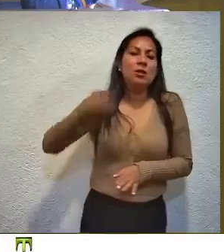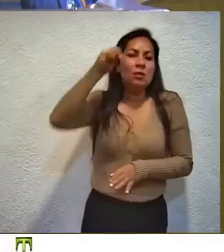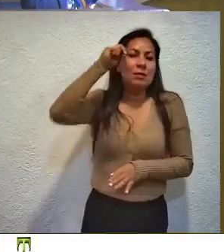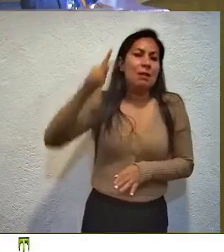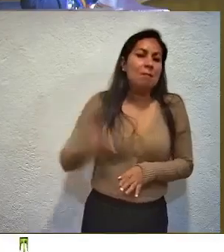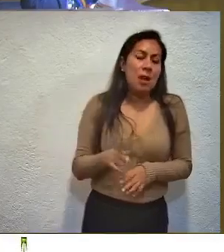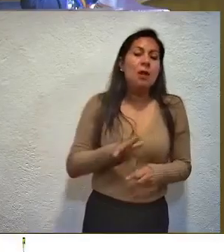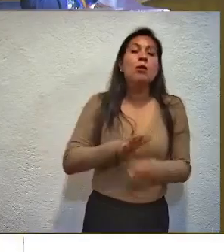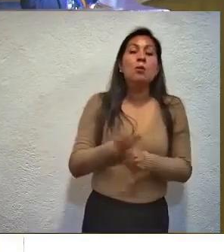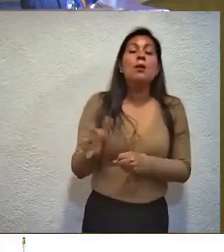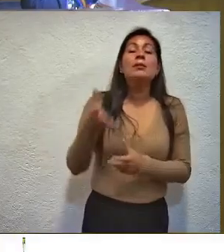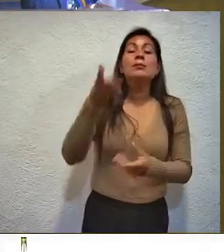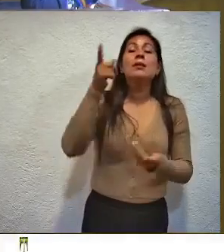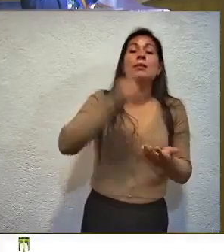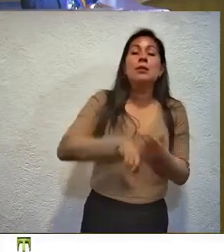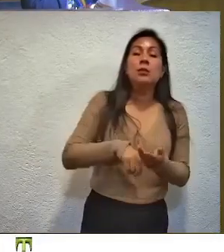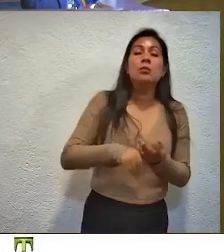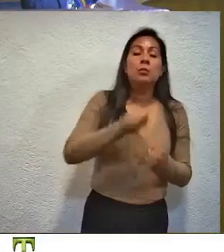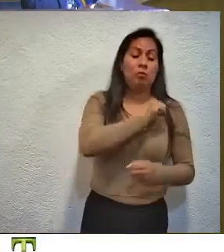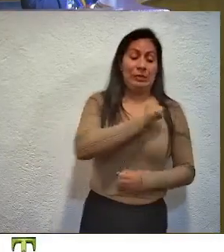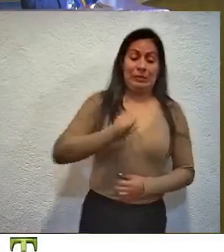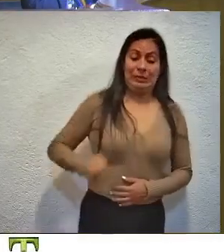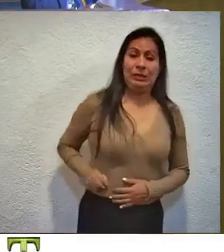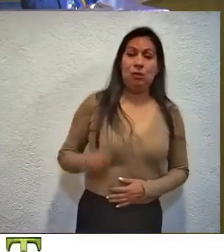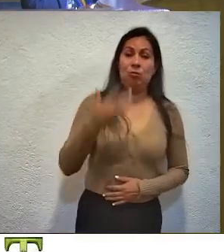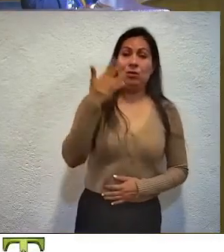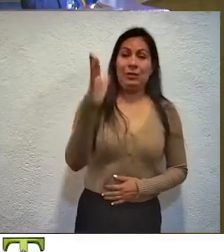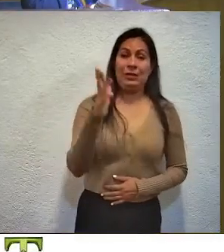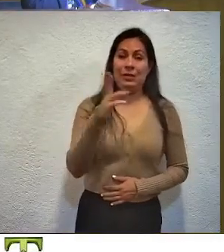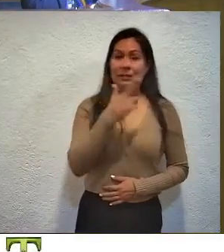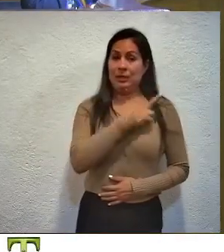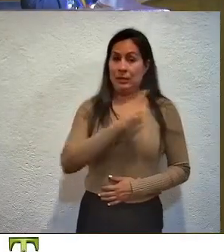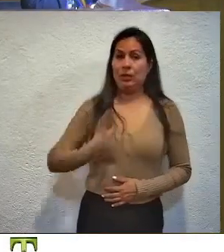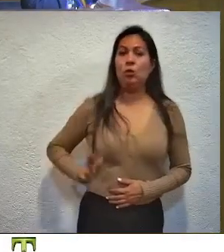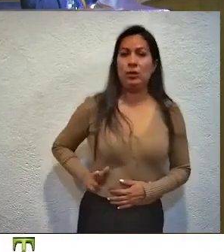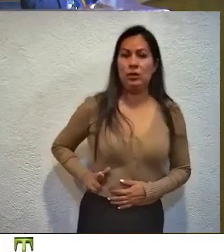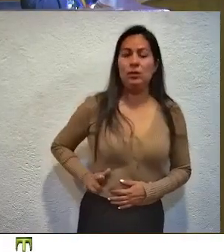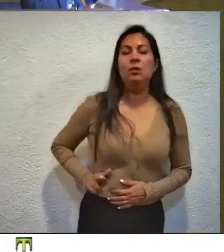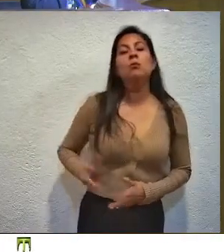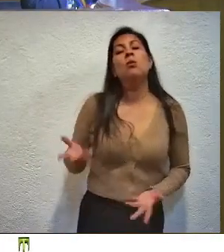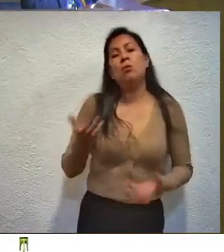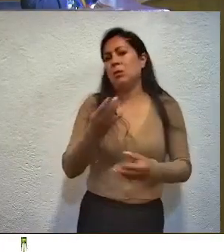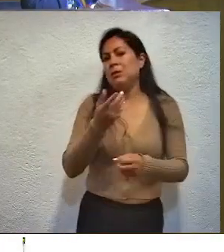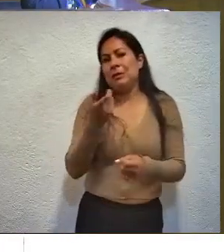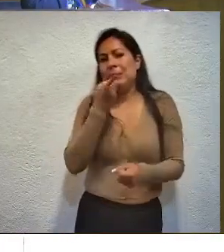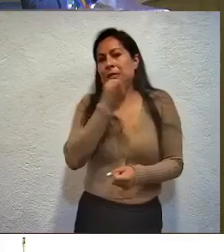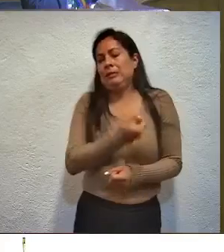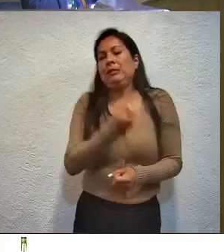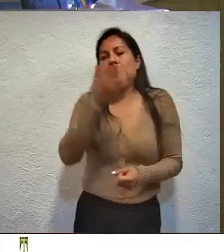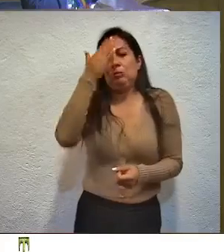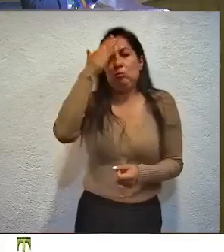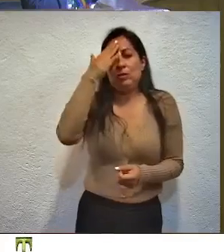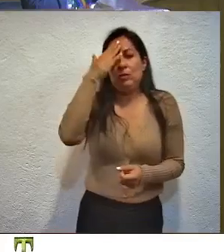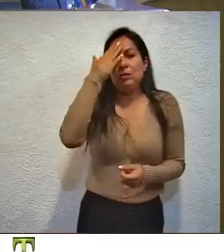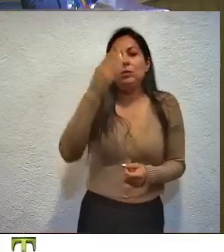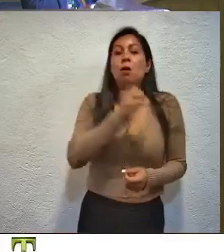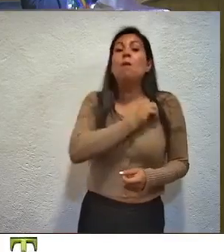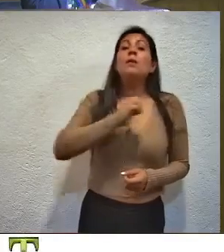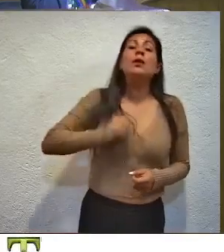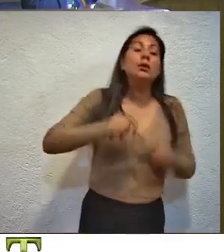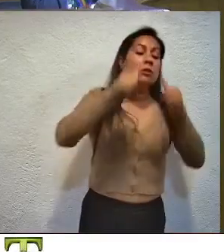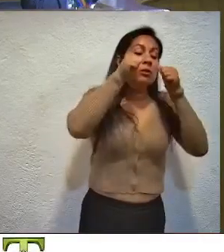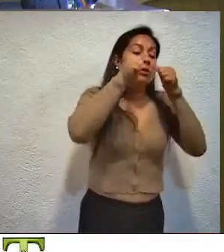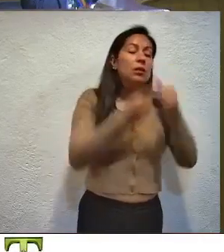el cual está conformado por una síndica y 10 regidurías, por lo que se impone a dichas autoridades la obligación de atender